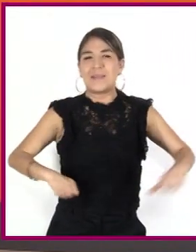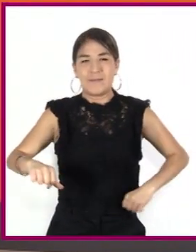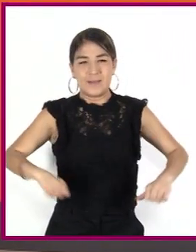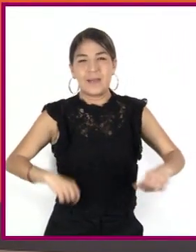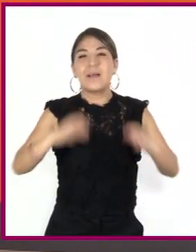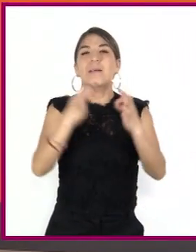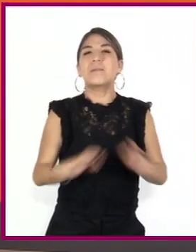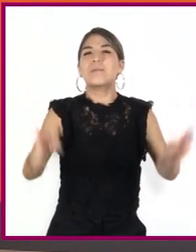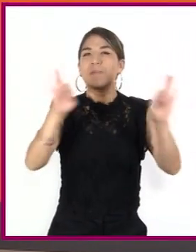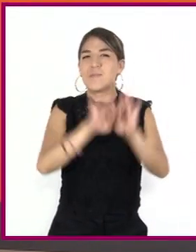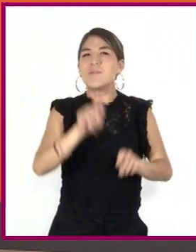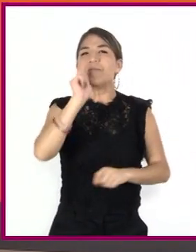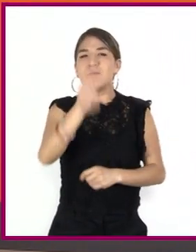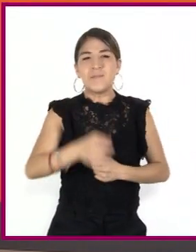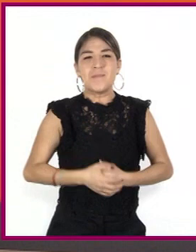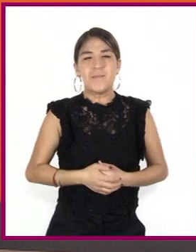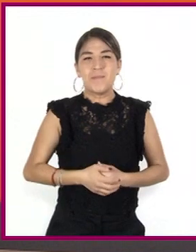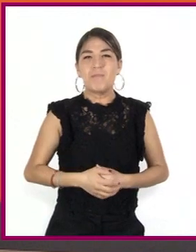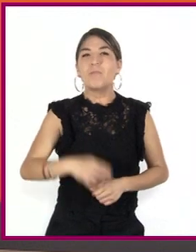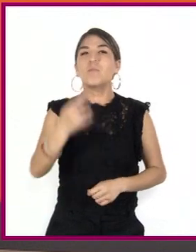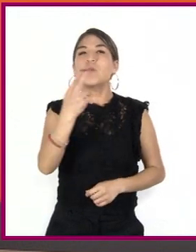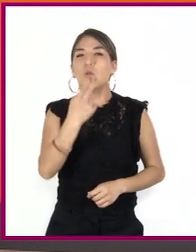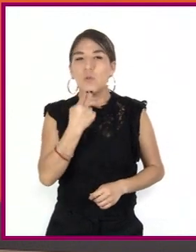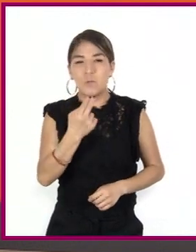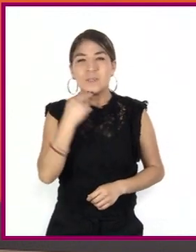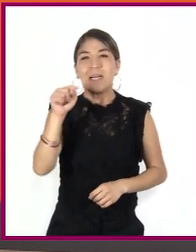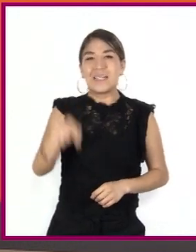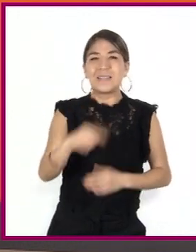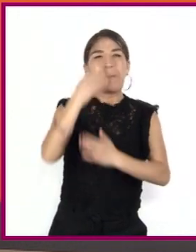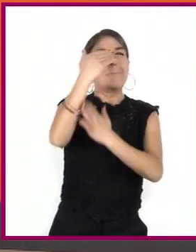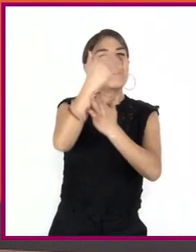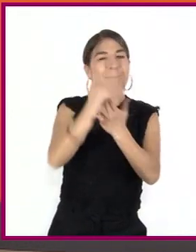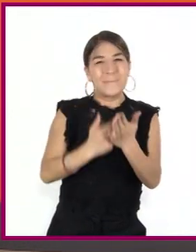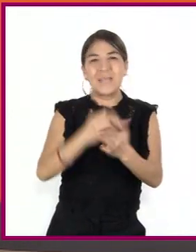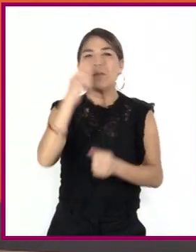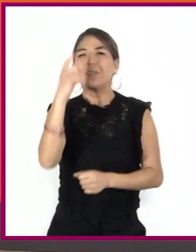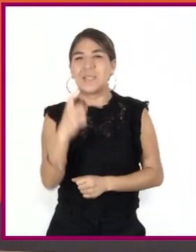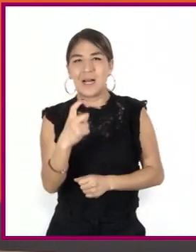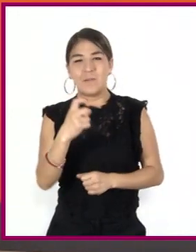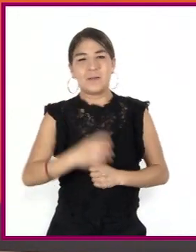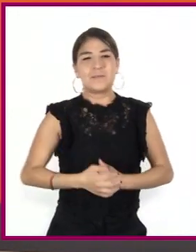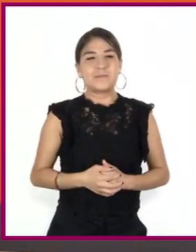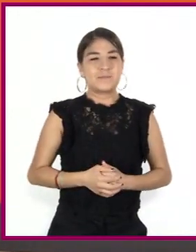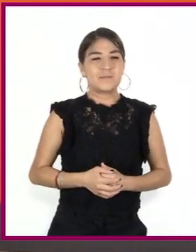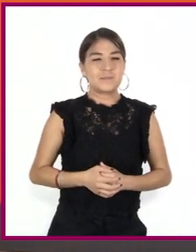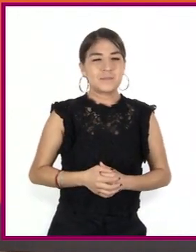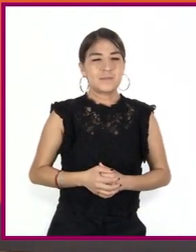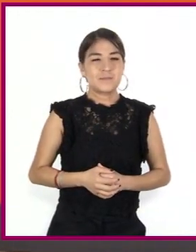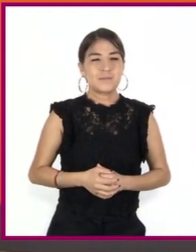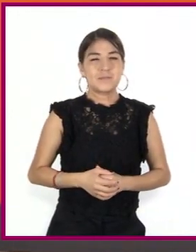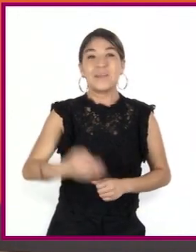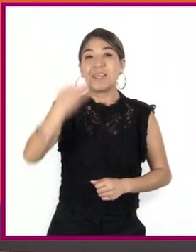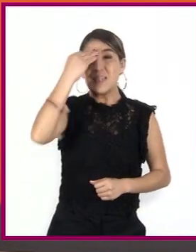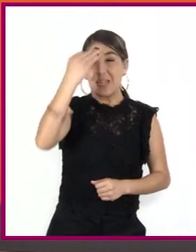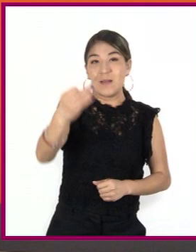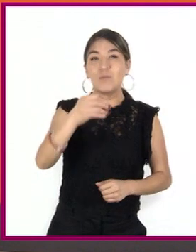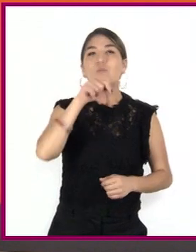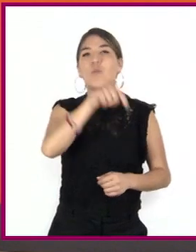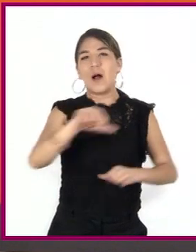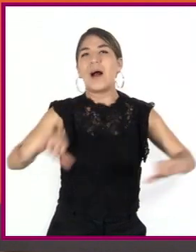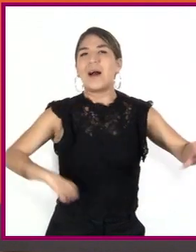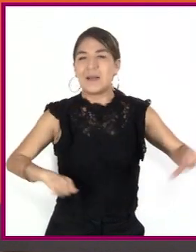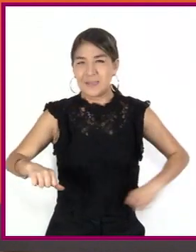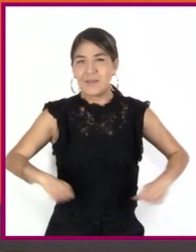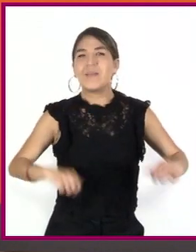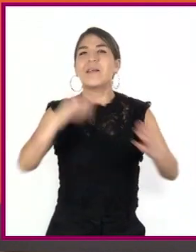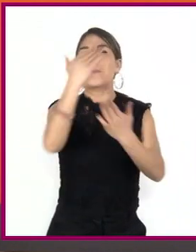Lo importante es tratar de utilizar la menor cantidad de agua posible, reducir el tiempo de ciertas